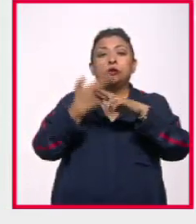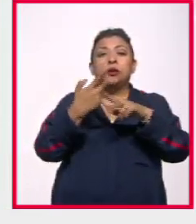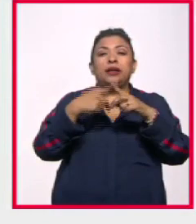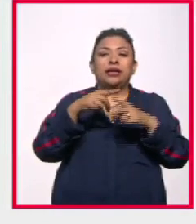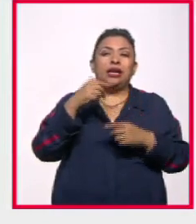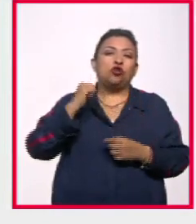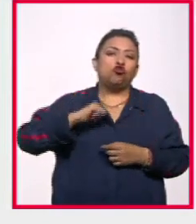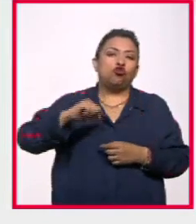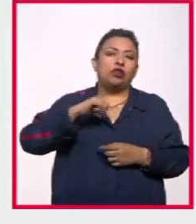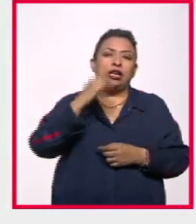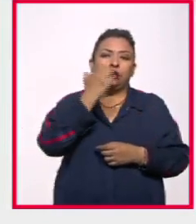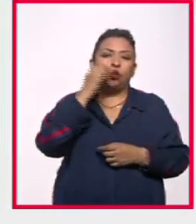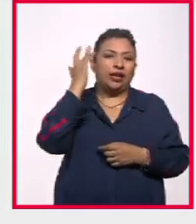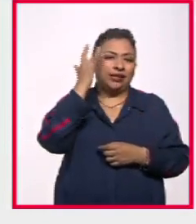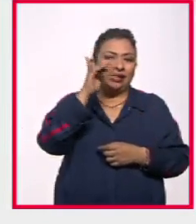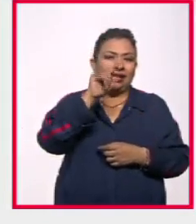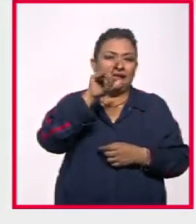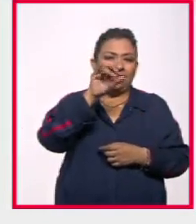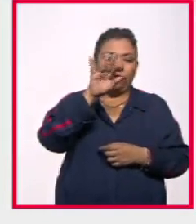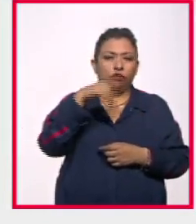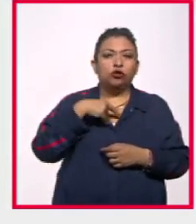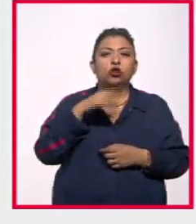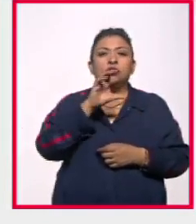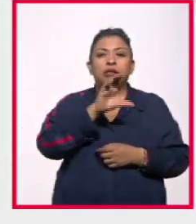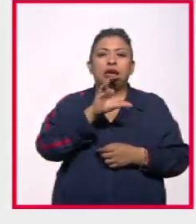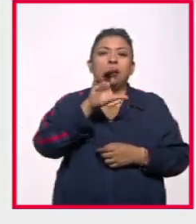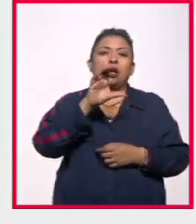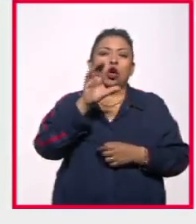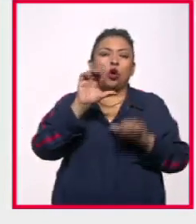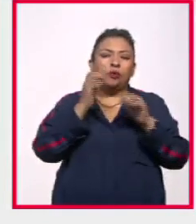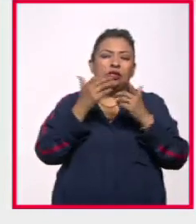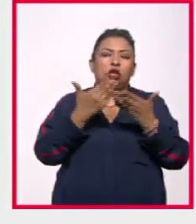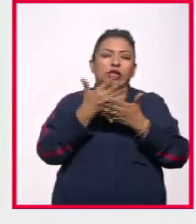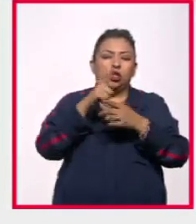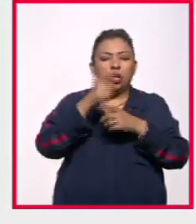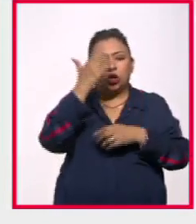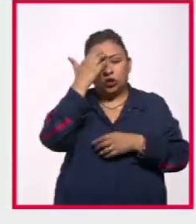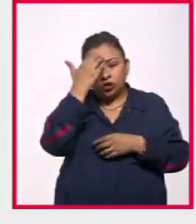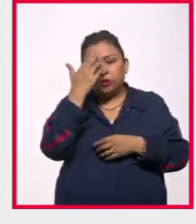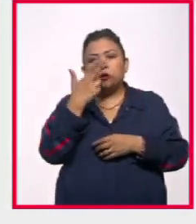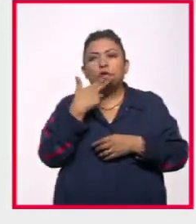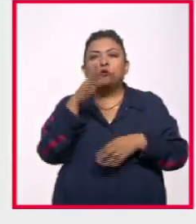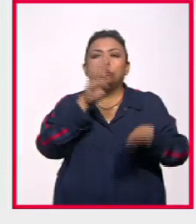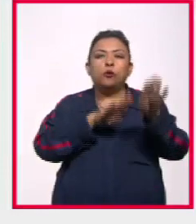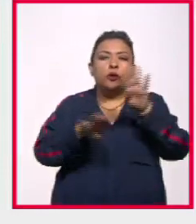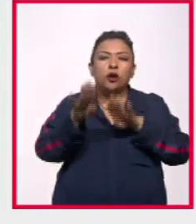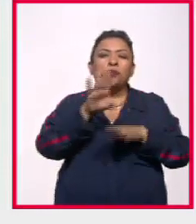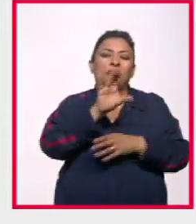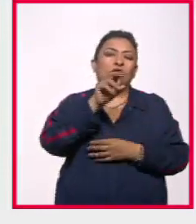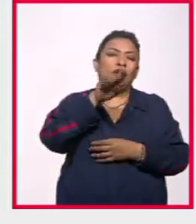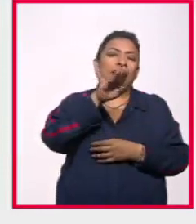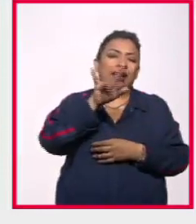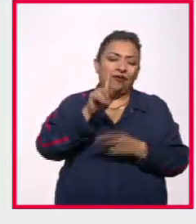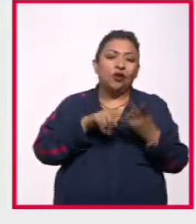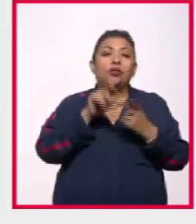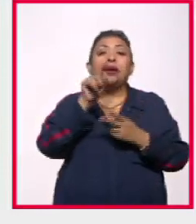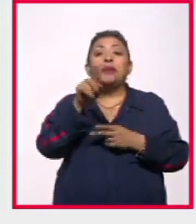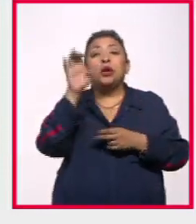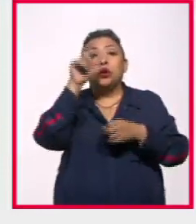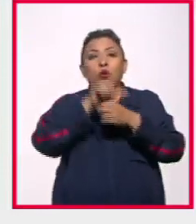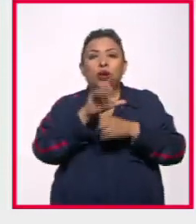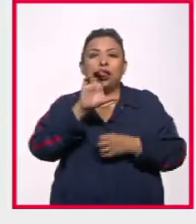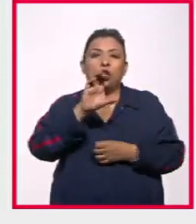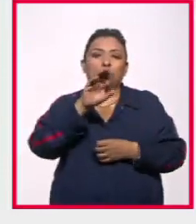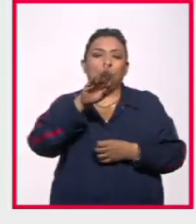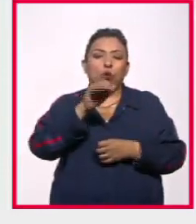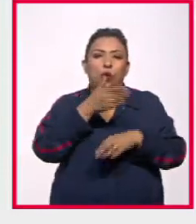el antiguo Colegio de San Ildefonso, la Comisión Nacional para el Conocimiento y Uso de la Biodiversidad, CONABIO, la promotora cultural Cubo